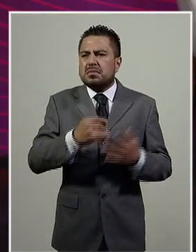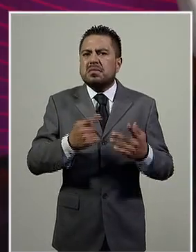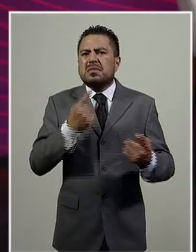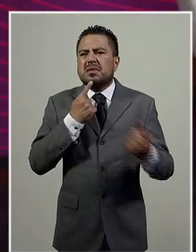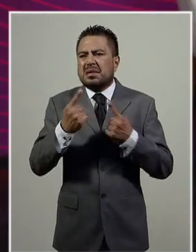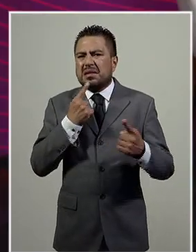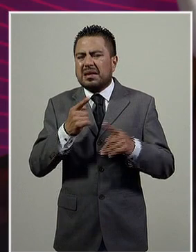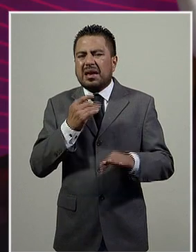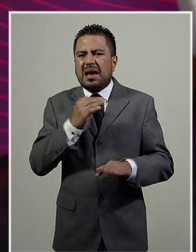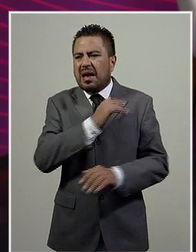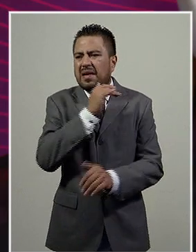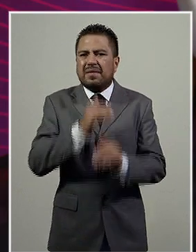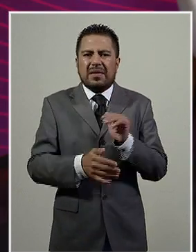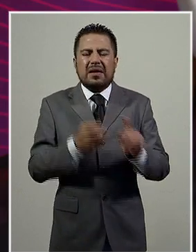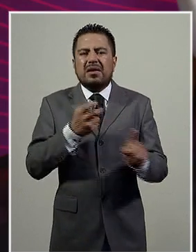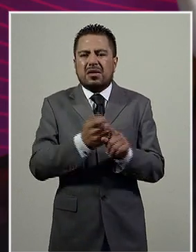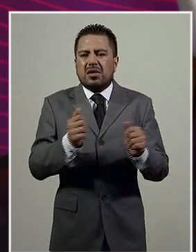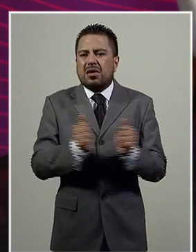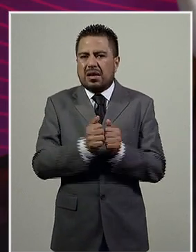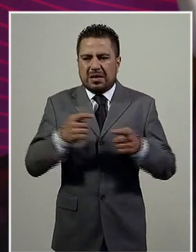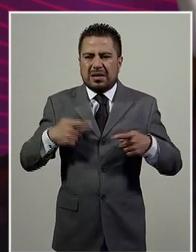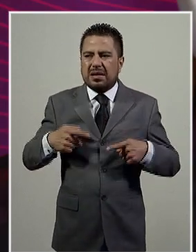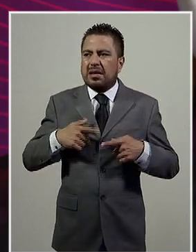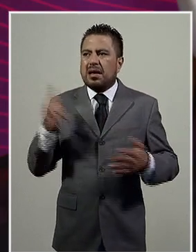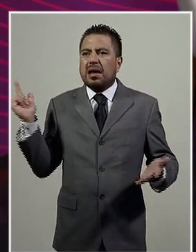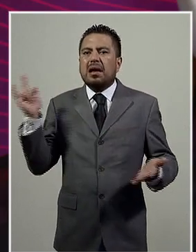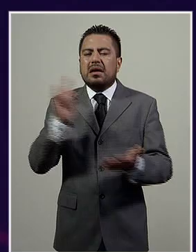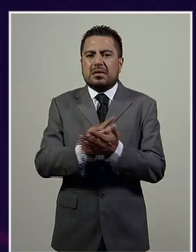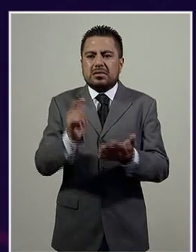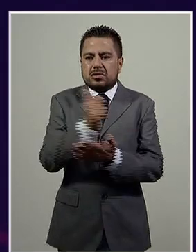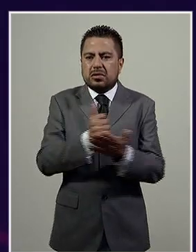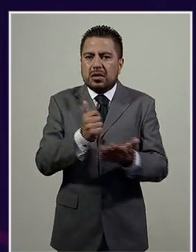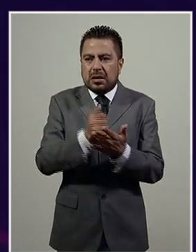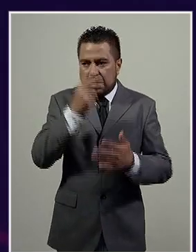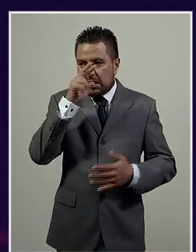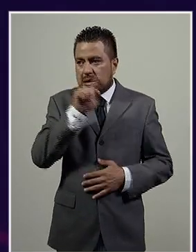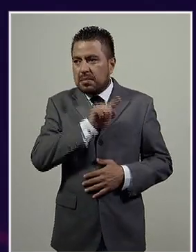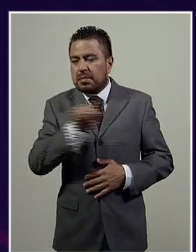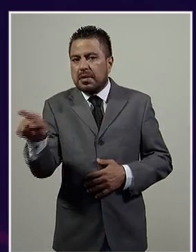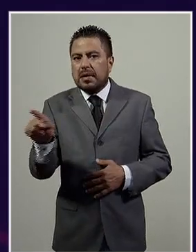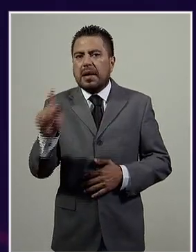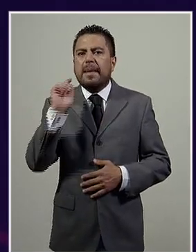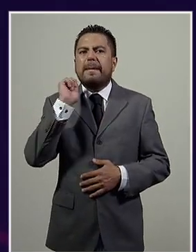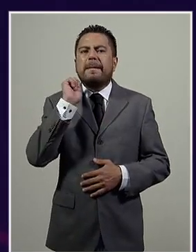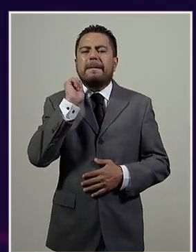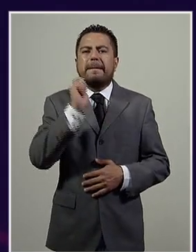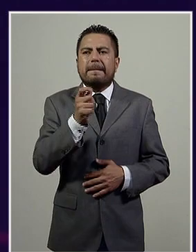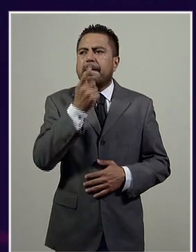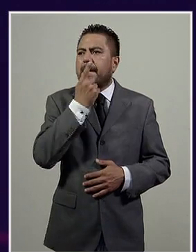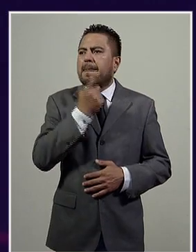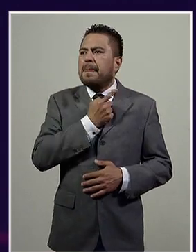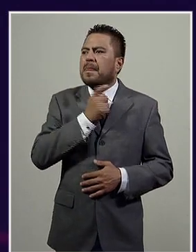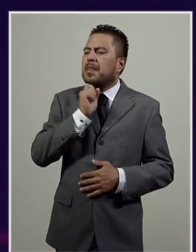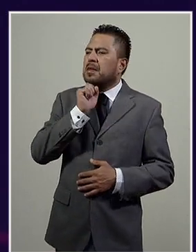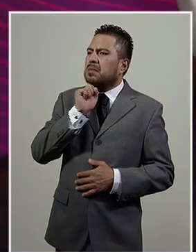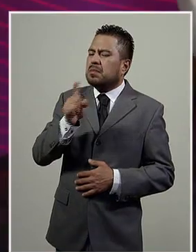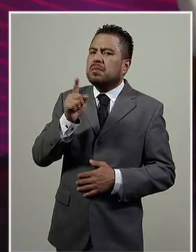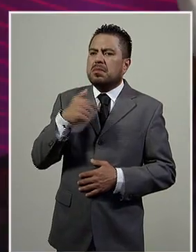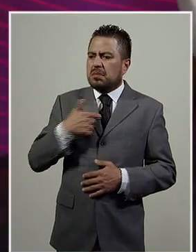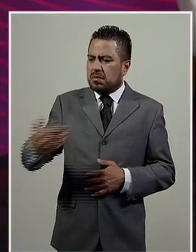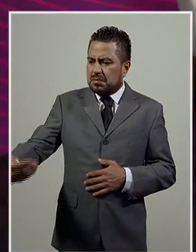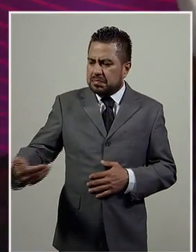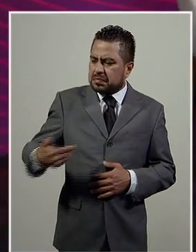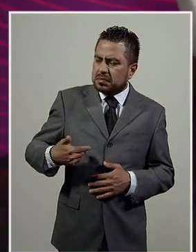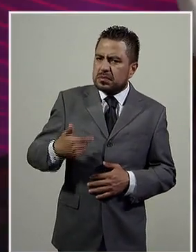discusión que tuvimos al final con la gente del aeropuerto, en la Ciudad de México, es, y él mismo nos decía, si a mí me